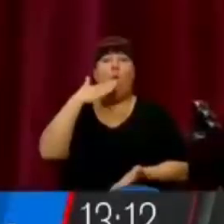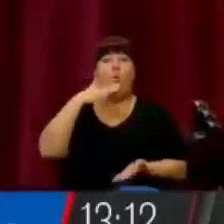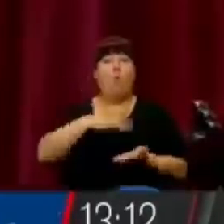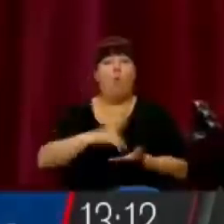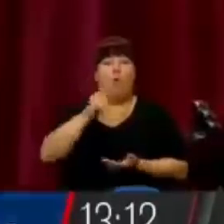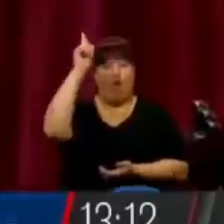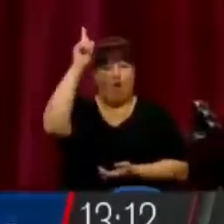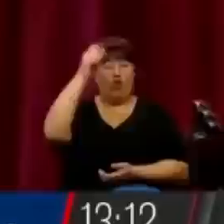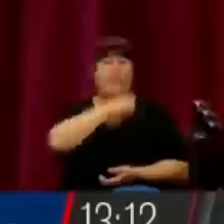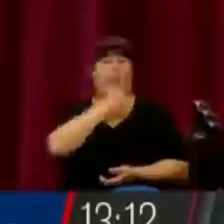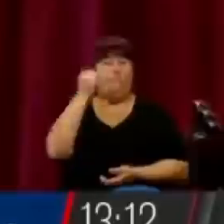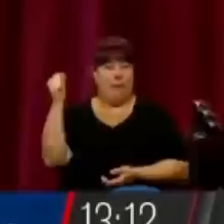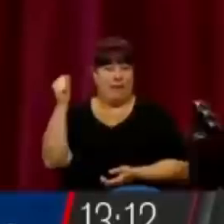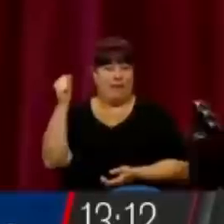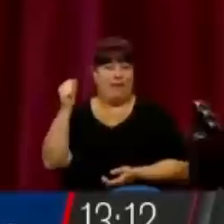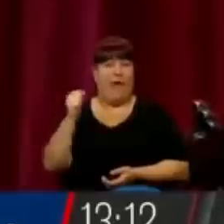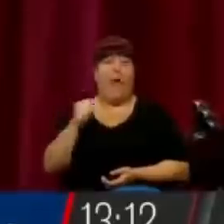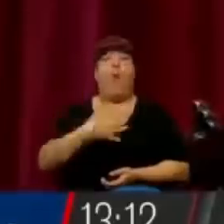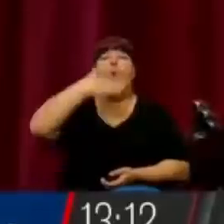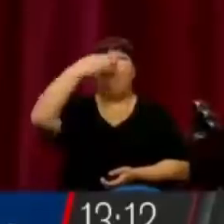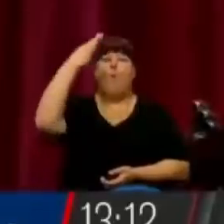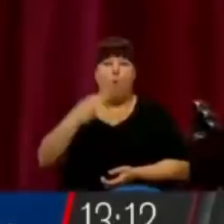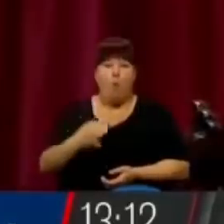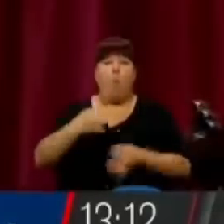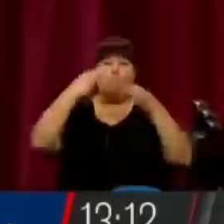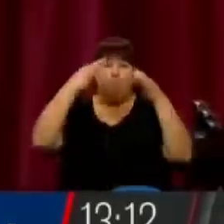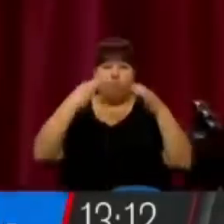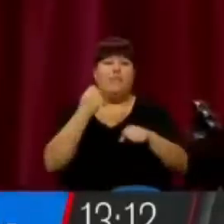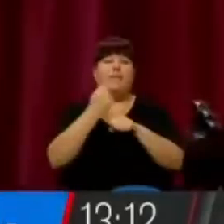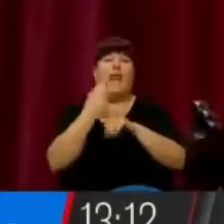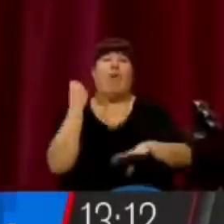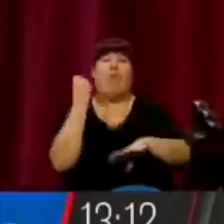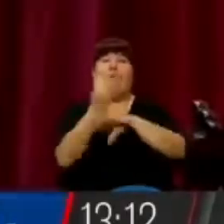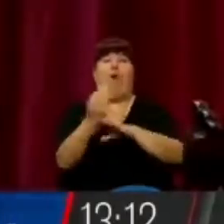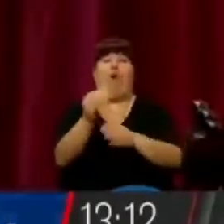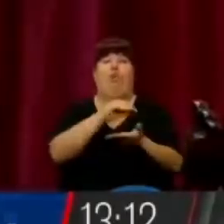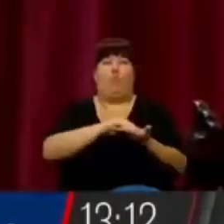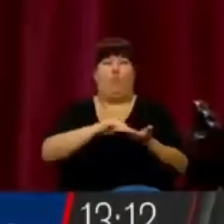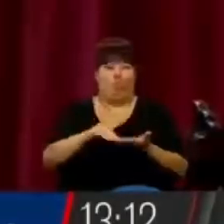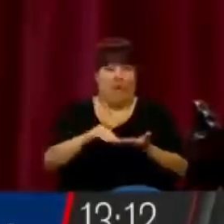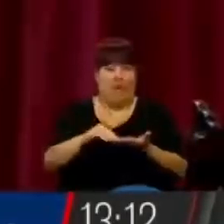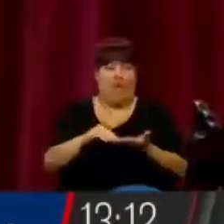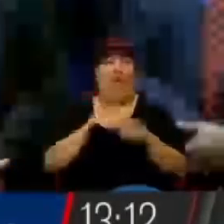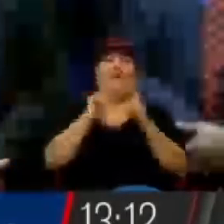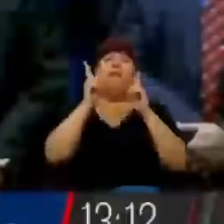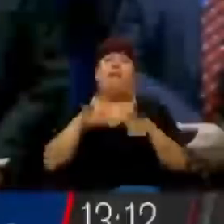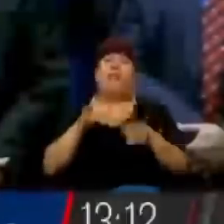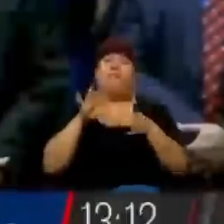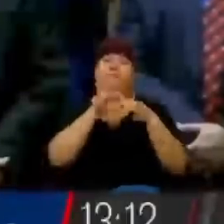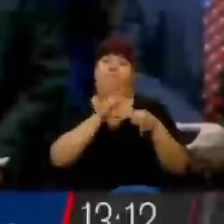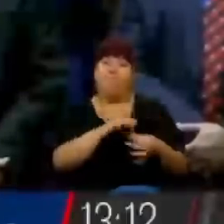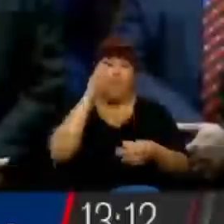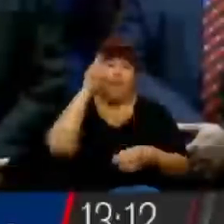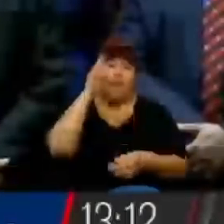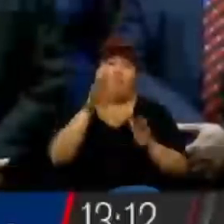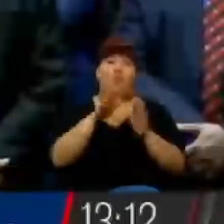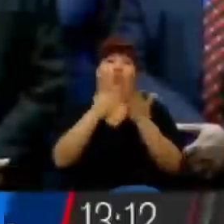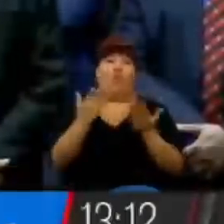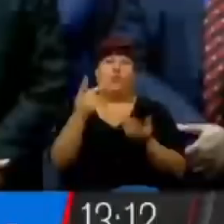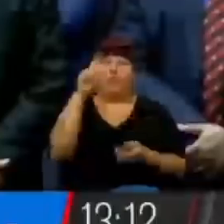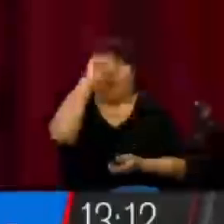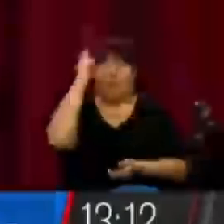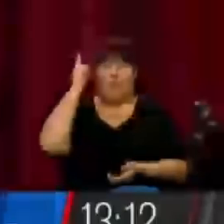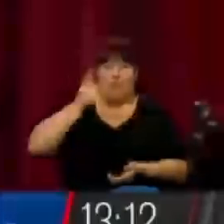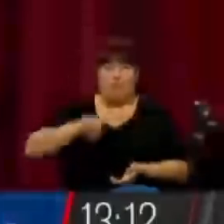Dios y la patria, desempeñar fielmente el cargo de diputada y obrar en todo de conformidad con